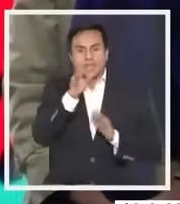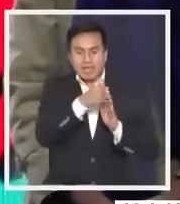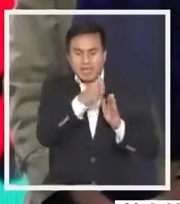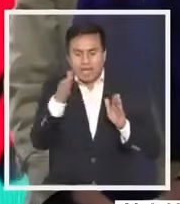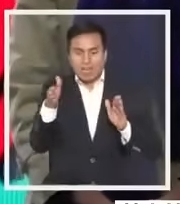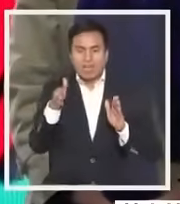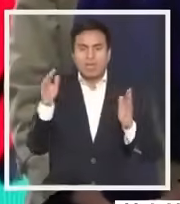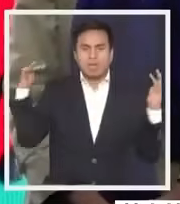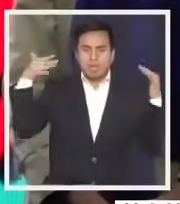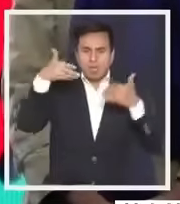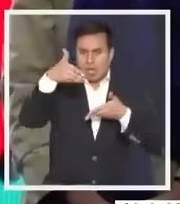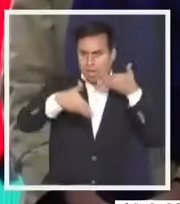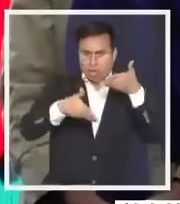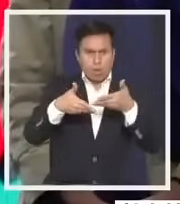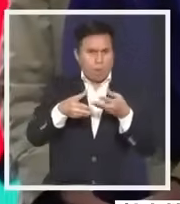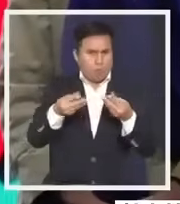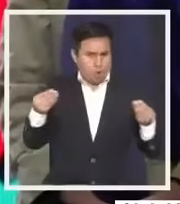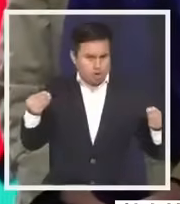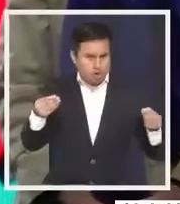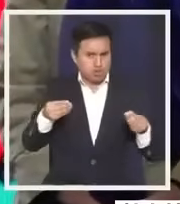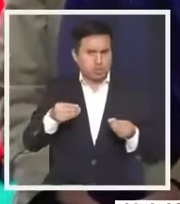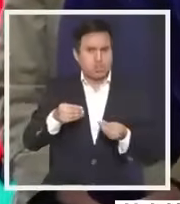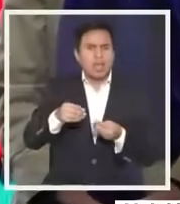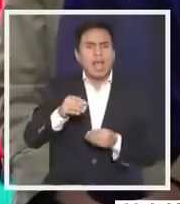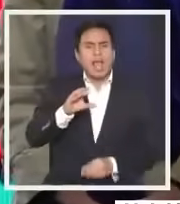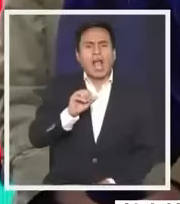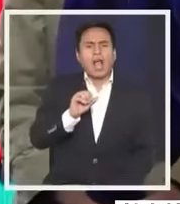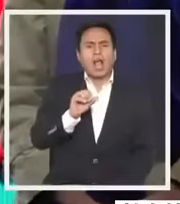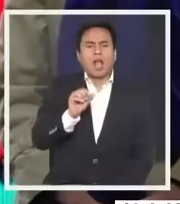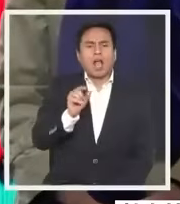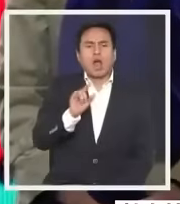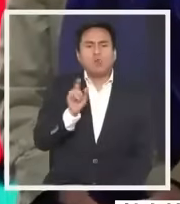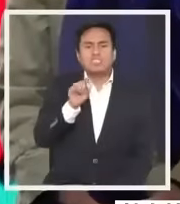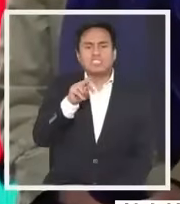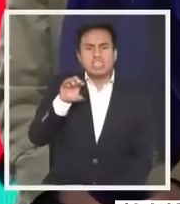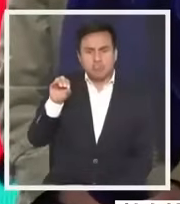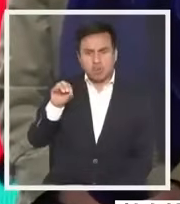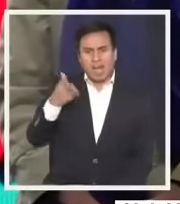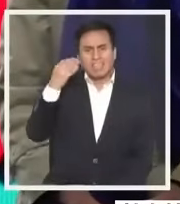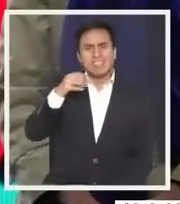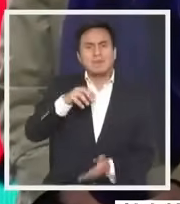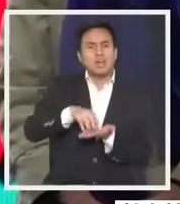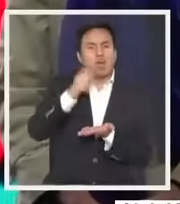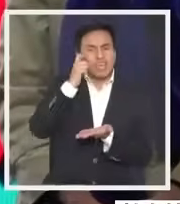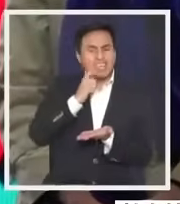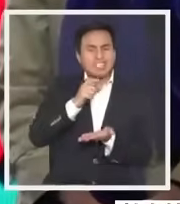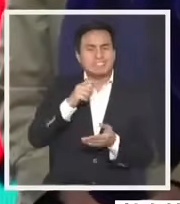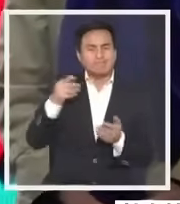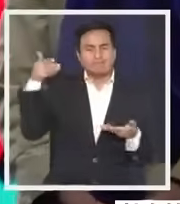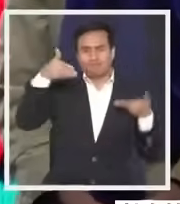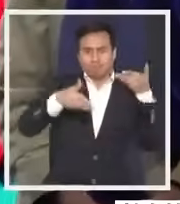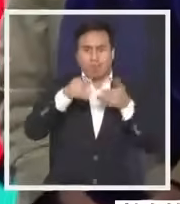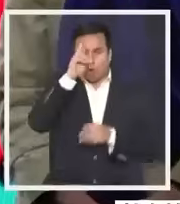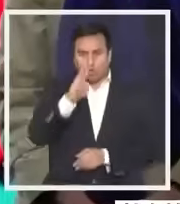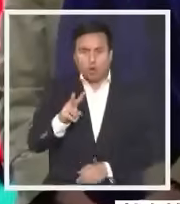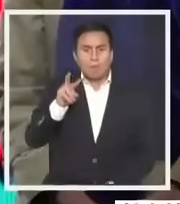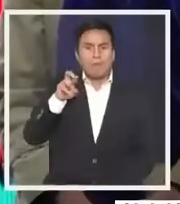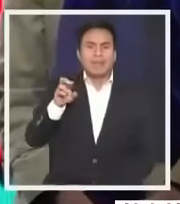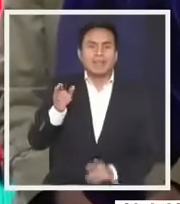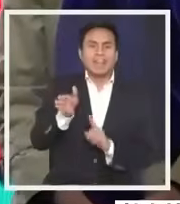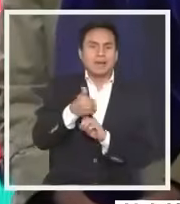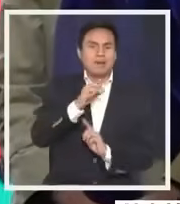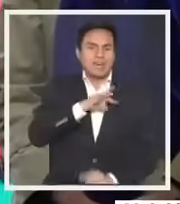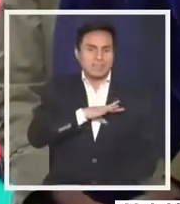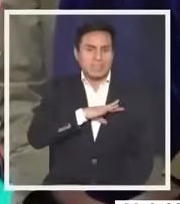se reúne tanta gente a festejar en el antiguo Parque Cousiño, llamado Parque O'Higgins, en honor a uno de los padres de la